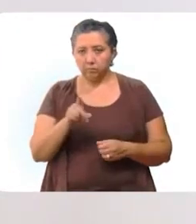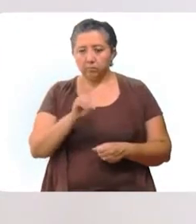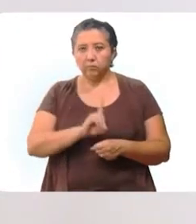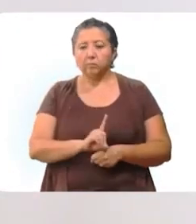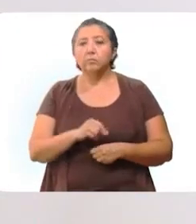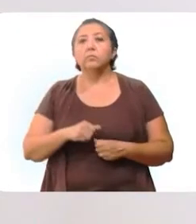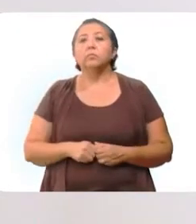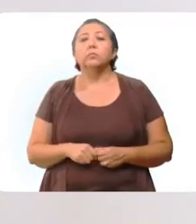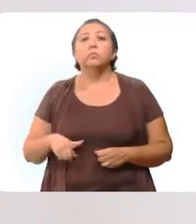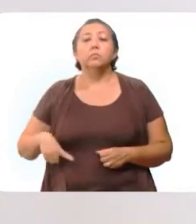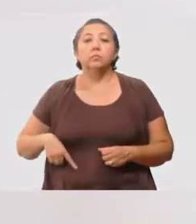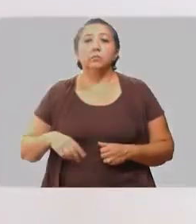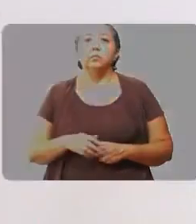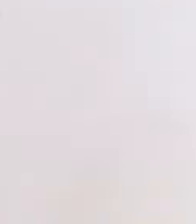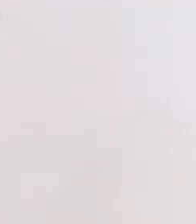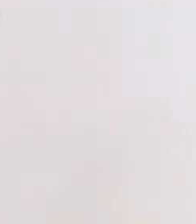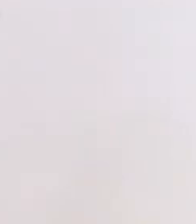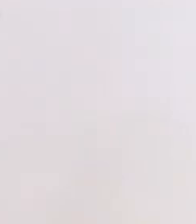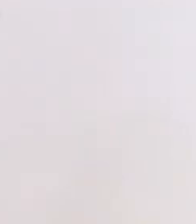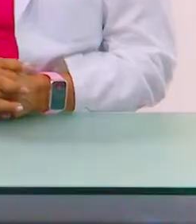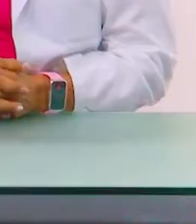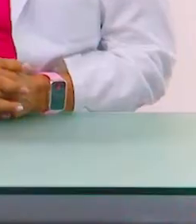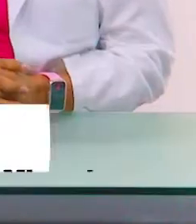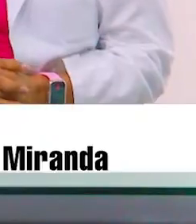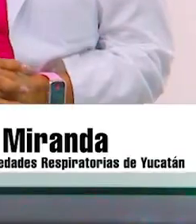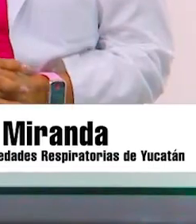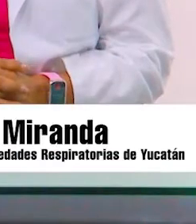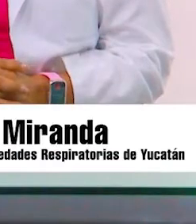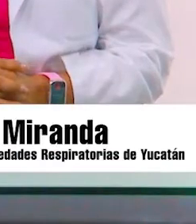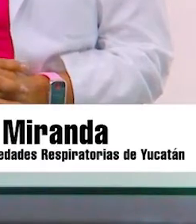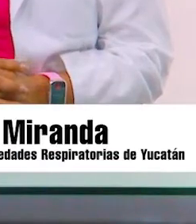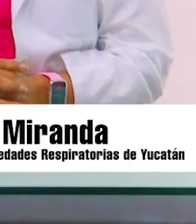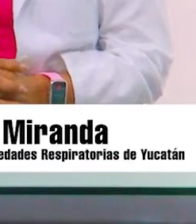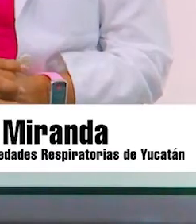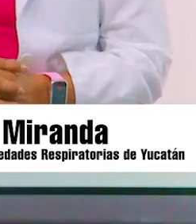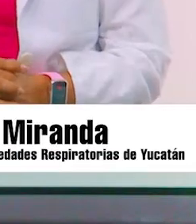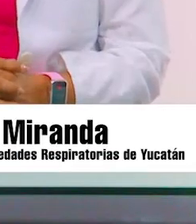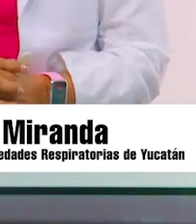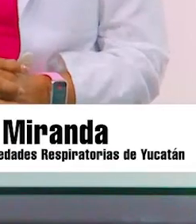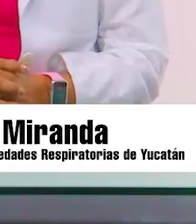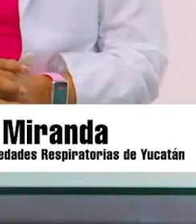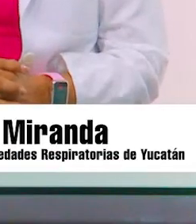semáforo quincenal del Gobierno federal. Ese es el informe del día de hoy, doctor. Gracias, doctora.